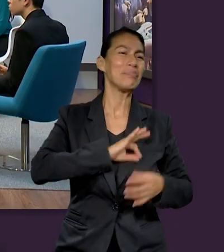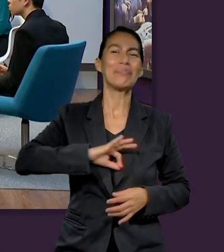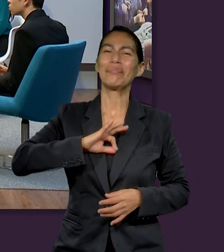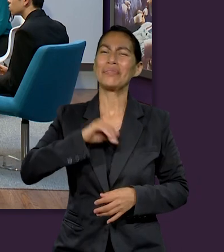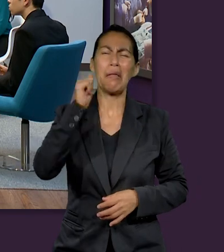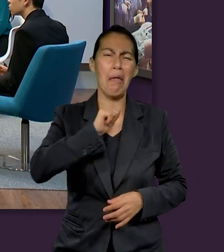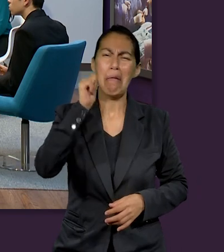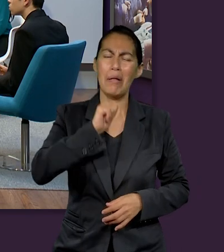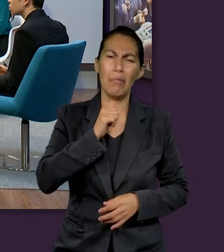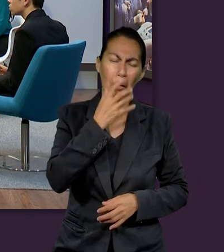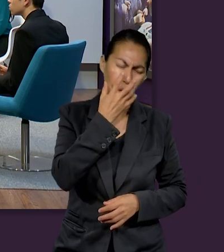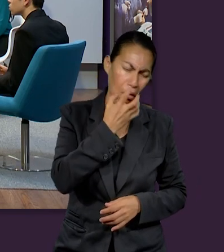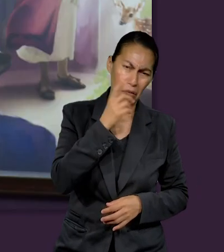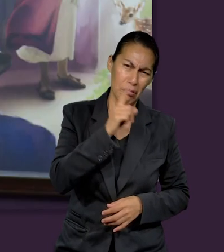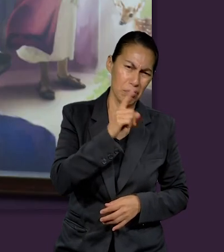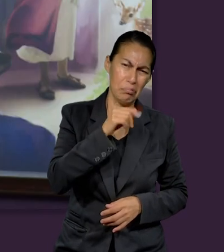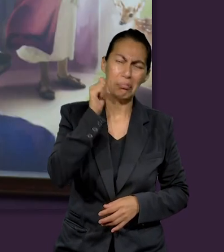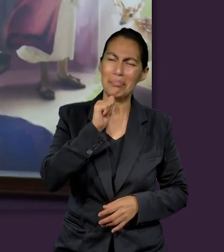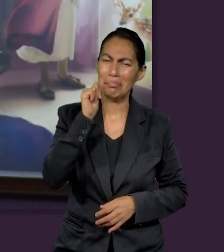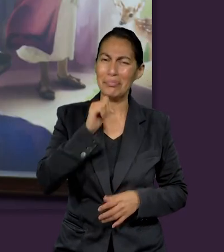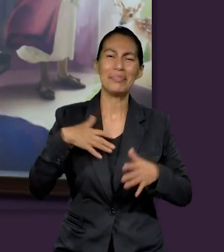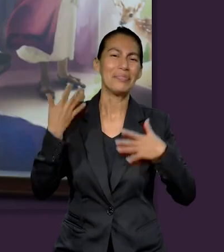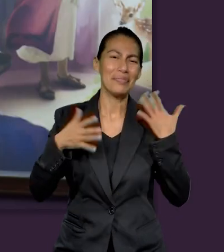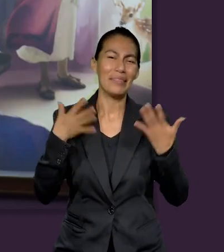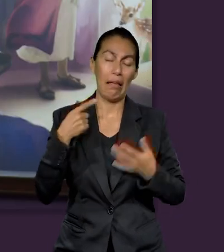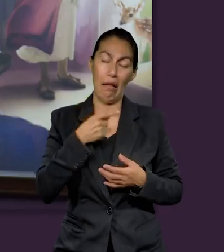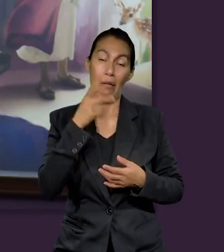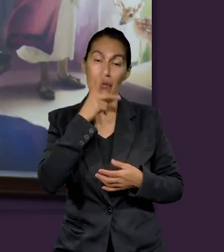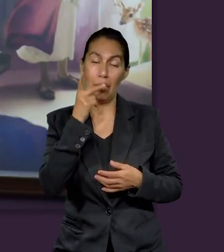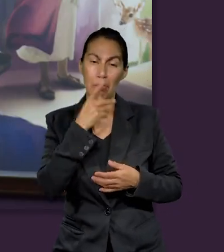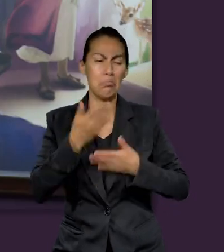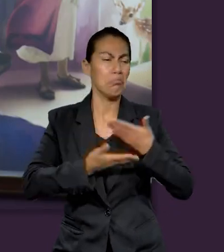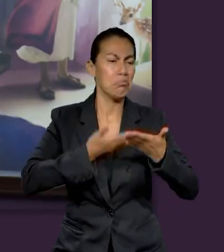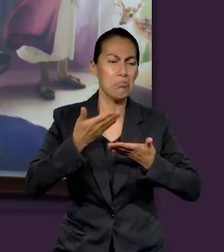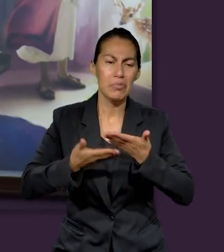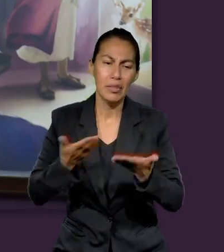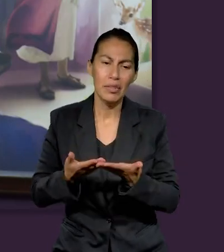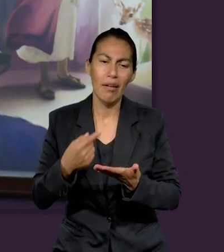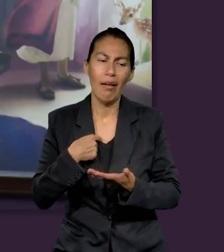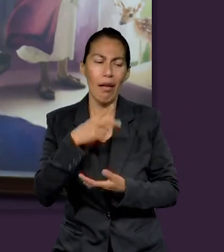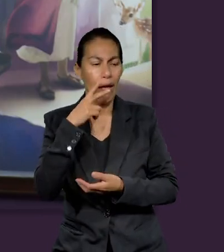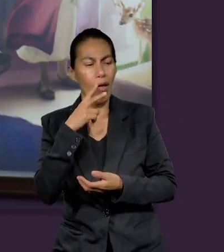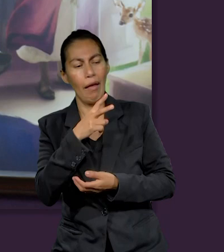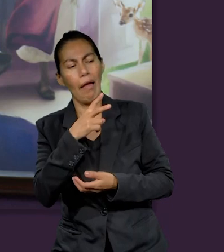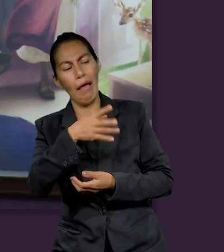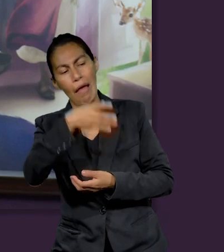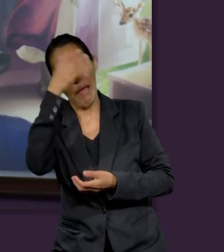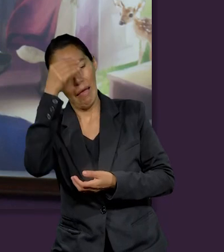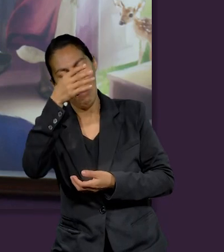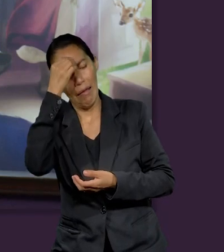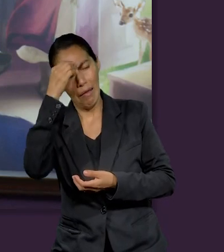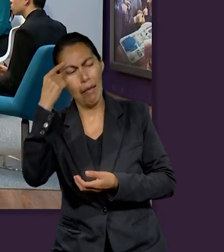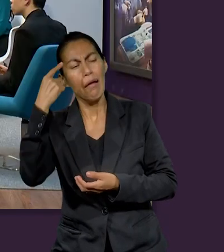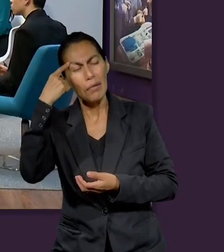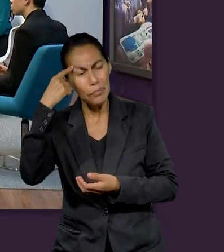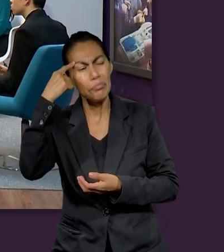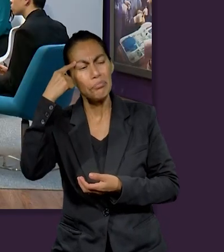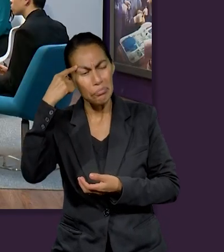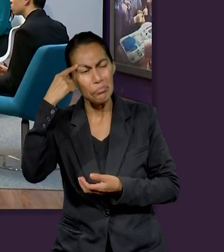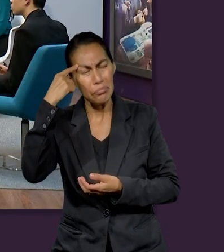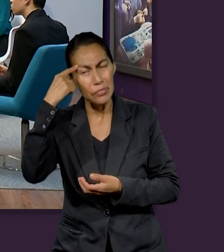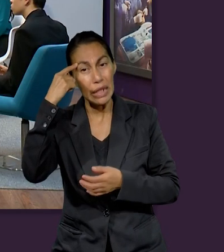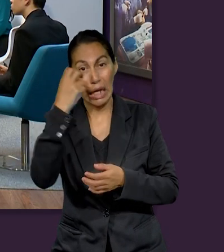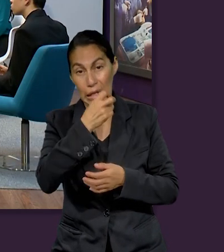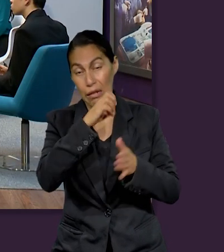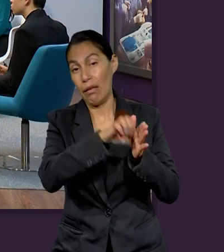triste siempre feliz y dando el evangelio ya que era pastor y pues ese es el beneficio cuando estás cuando